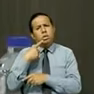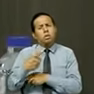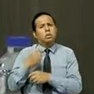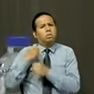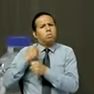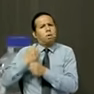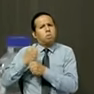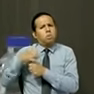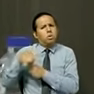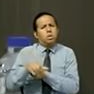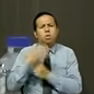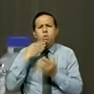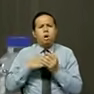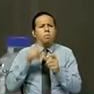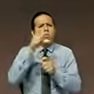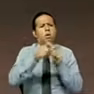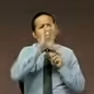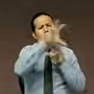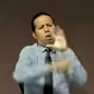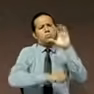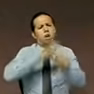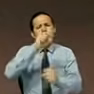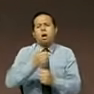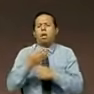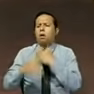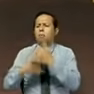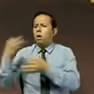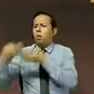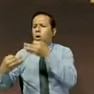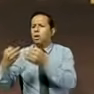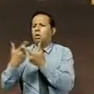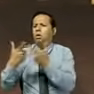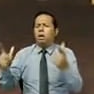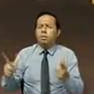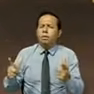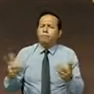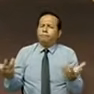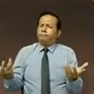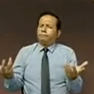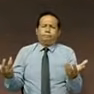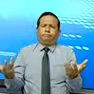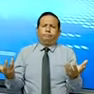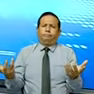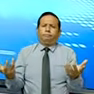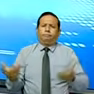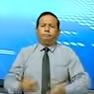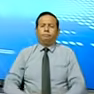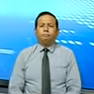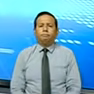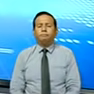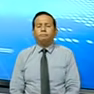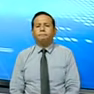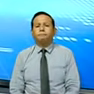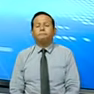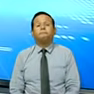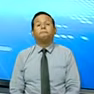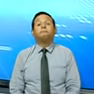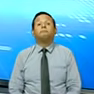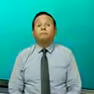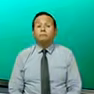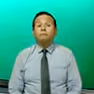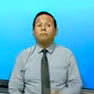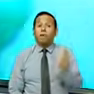no haya impunidad en cada uno de los casos. Desde Manta, provincia de Manabí, informó Wendy Delgado. Capturan a